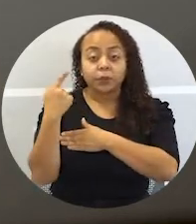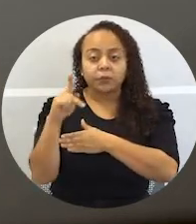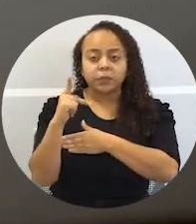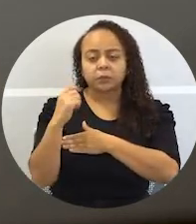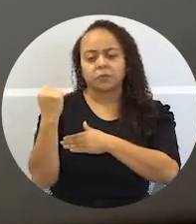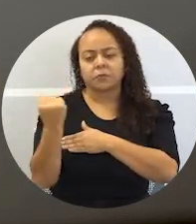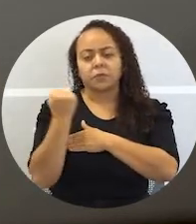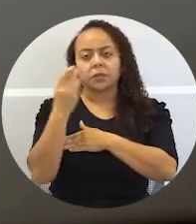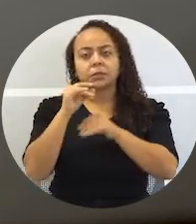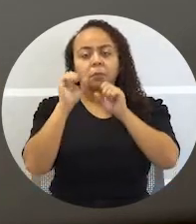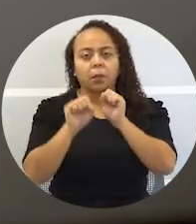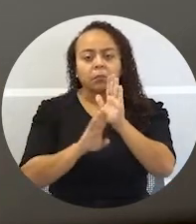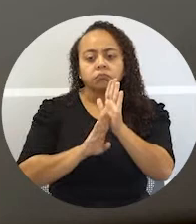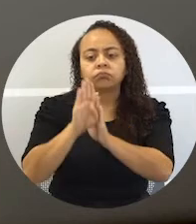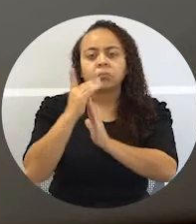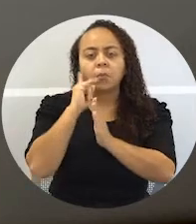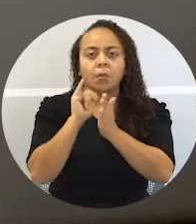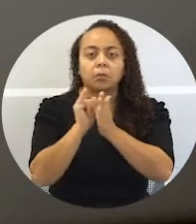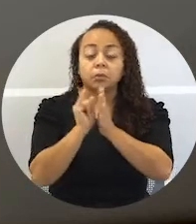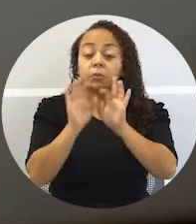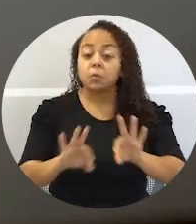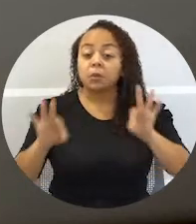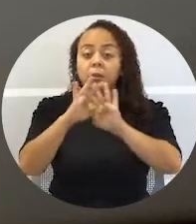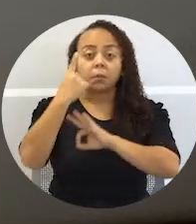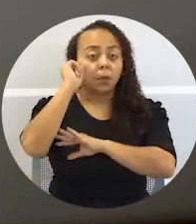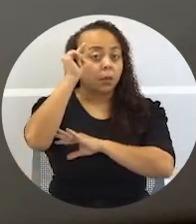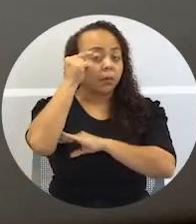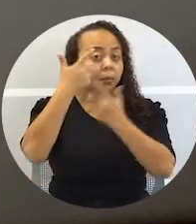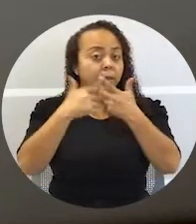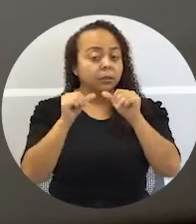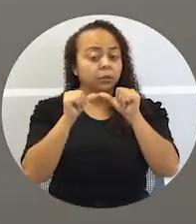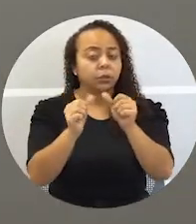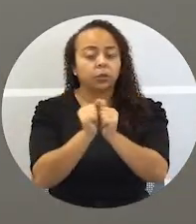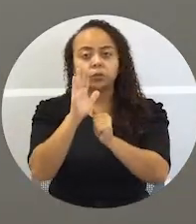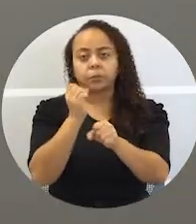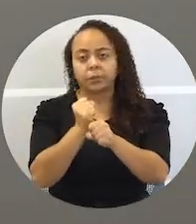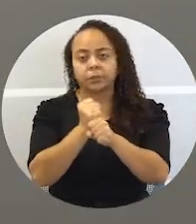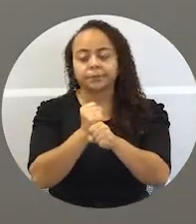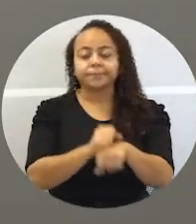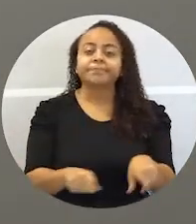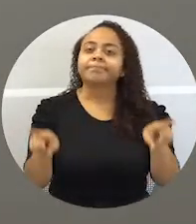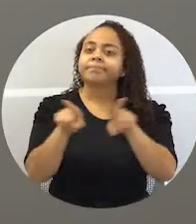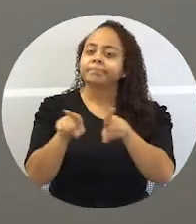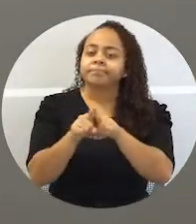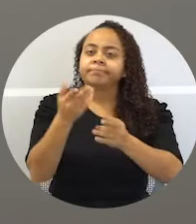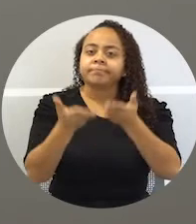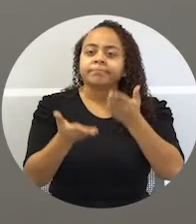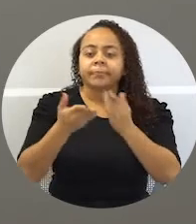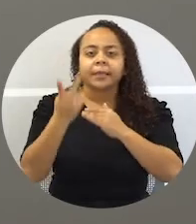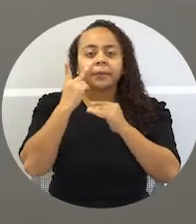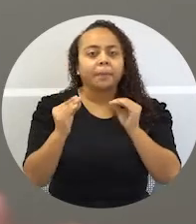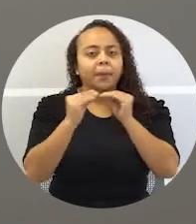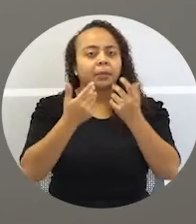y se puede incrementar por lo que es clave para el gobierno que la empresa continúe con sus operaciones adicionalmente es probable que se vean más